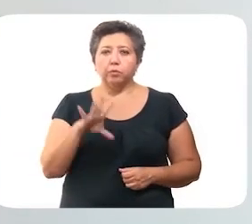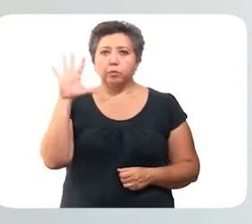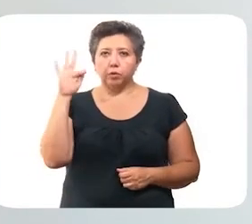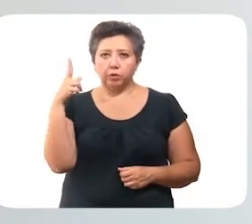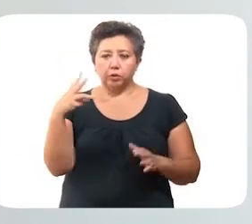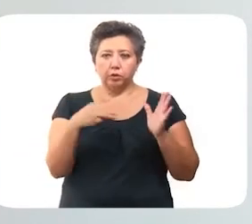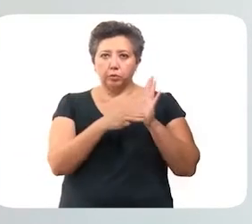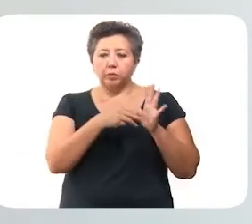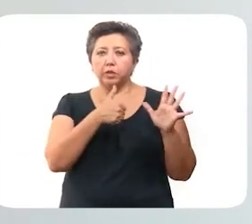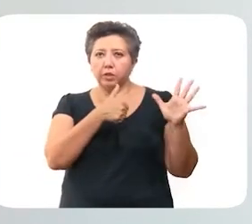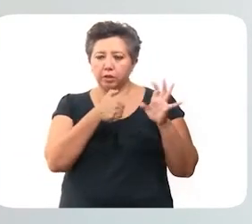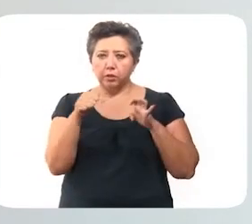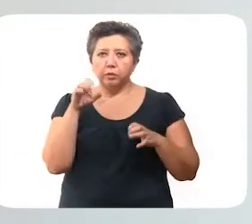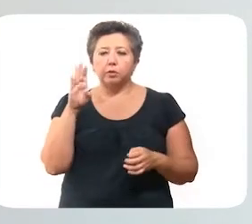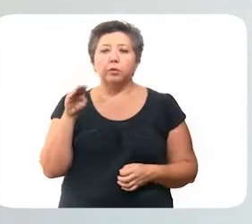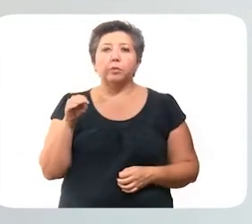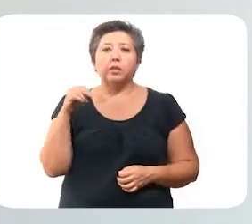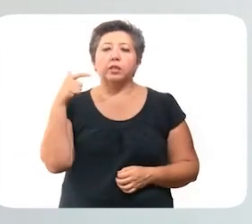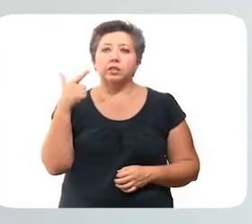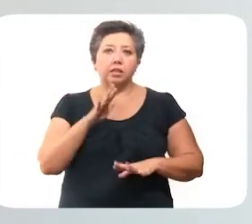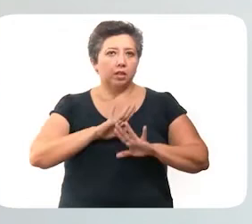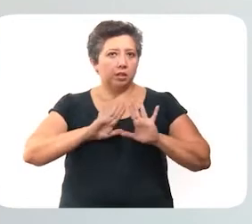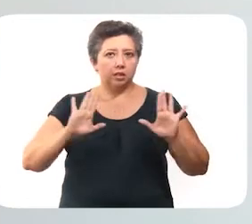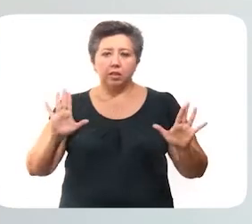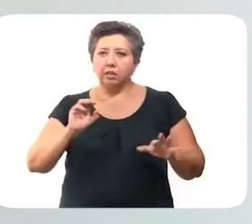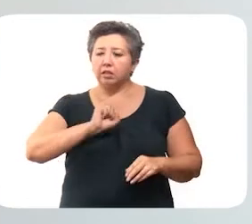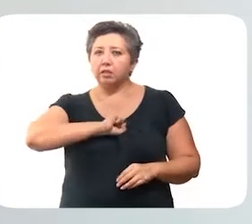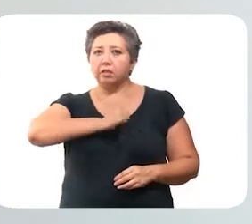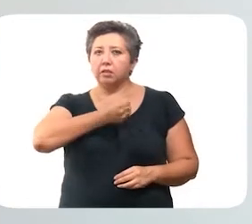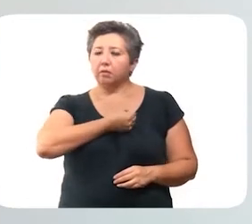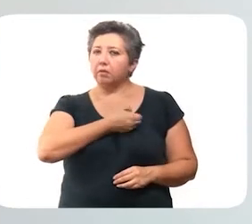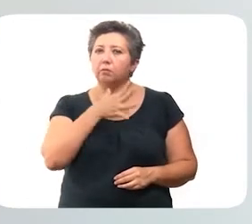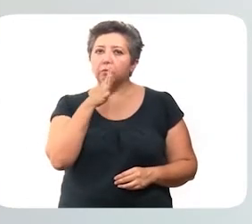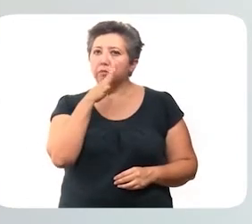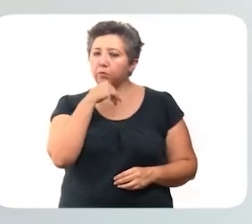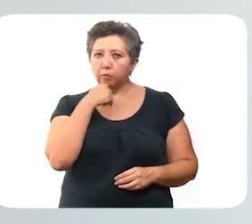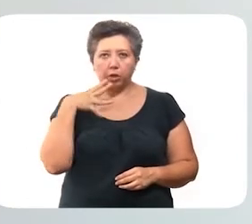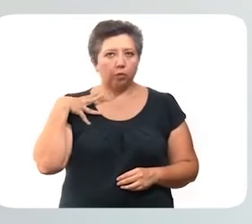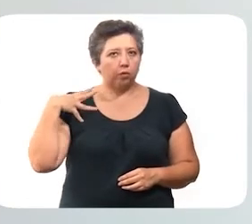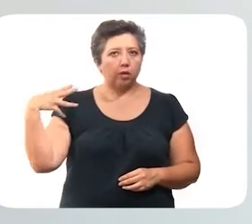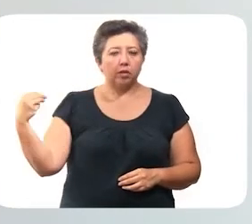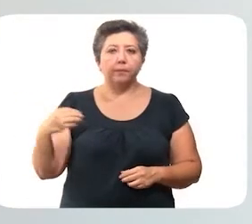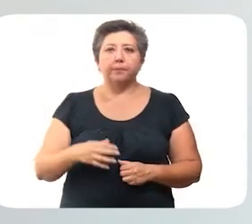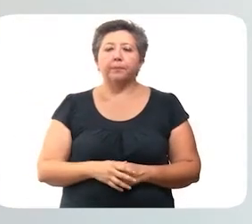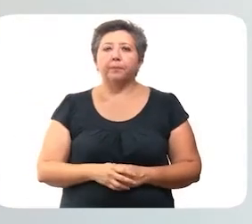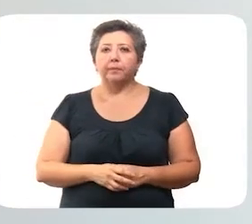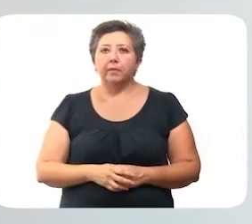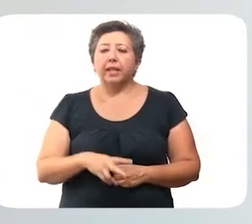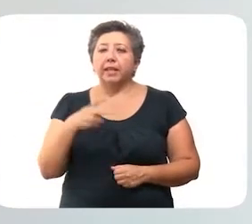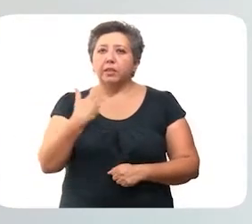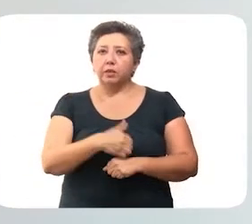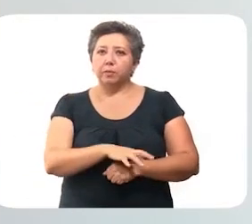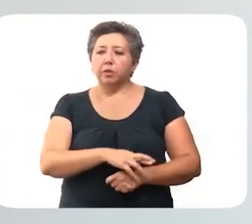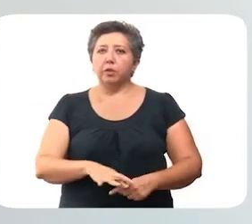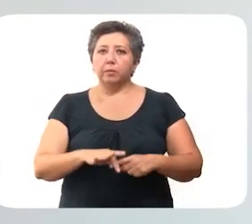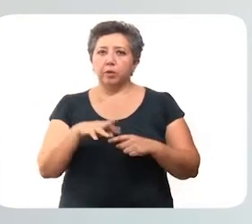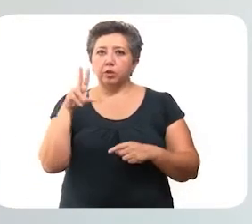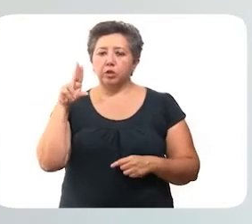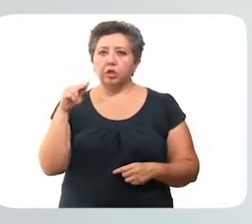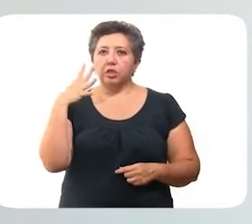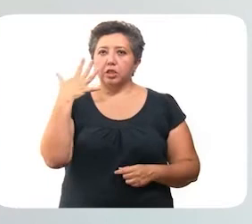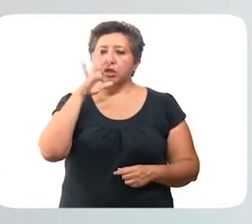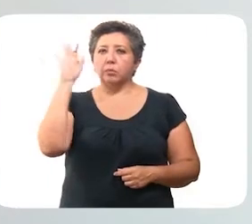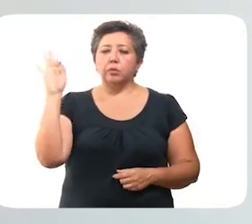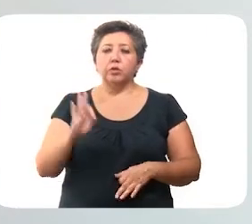42,697 pacientes ya se recuperaron. No presentan síntomas ni pueden contagiar. Esta cifra representa el